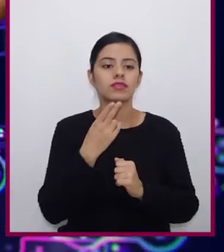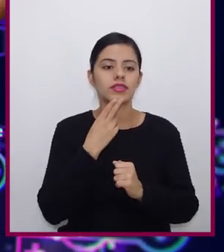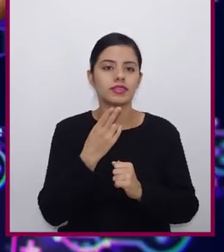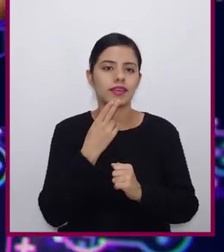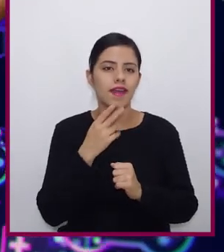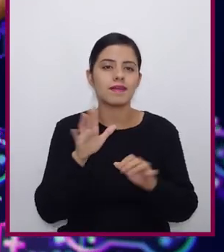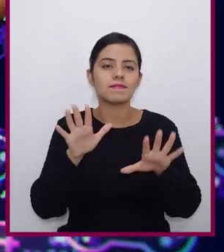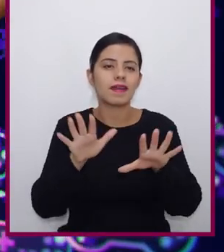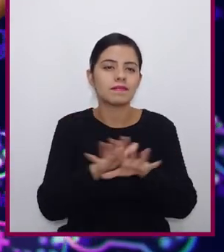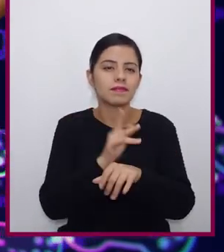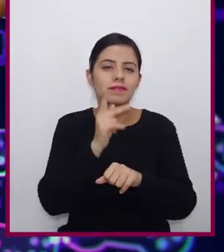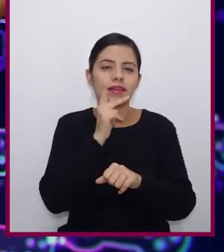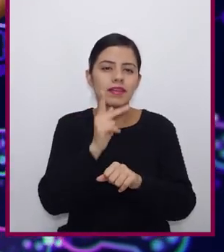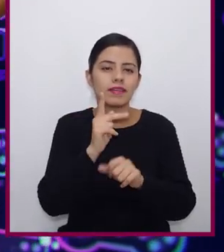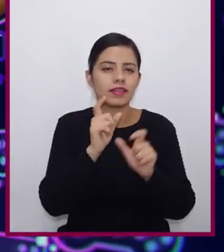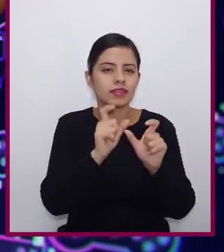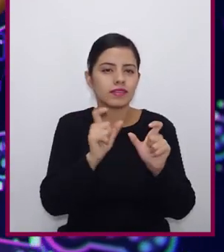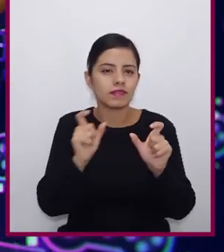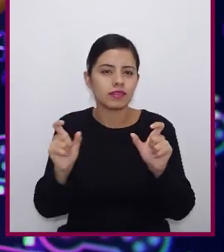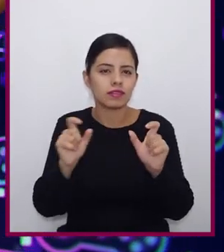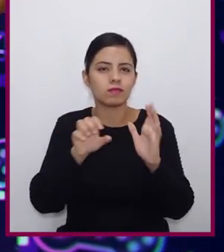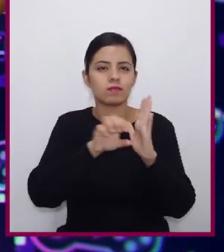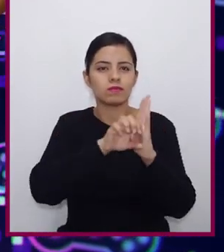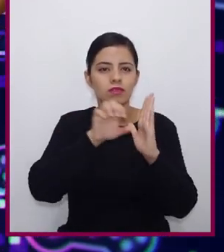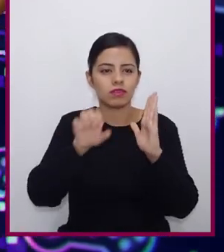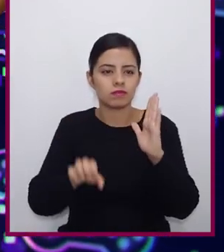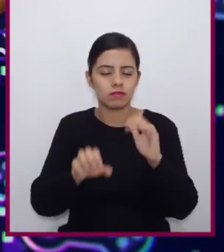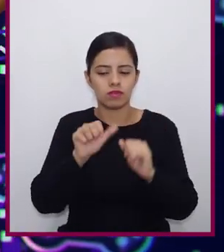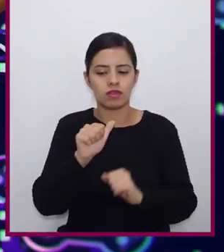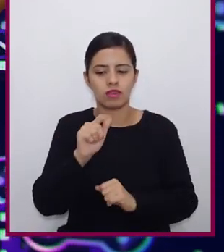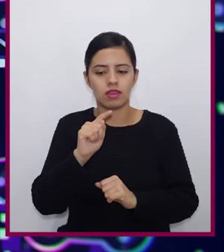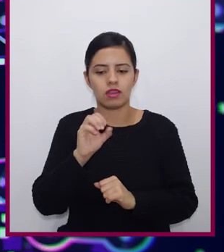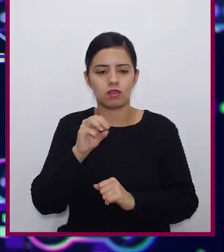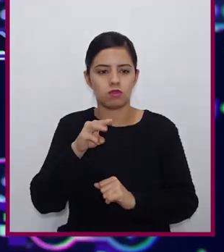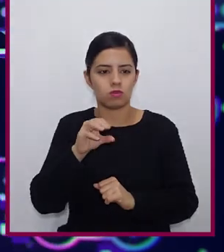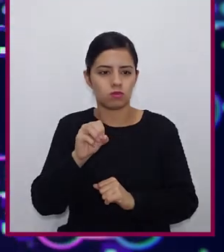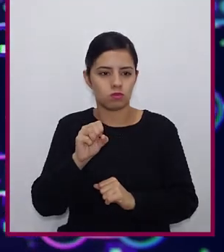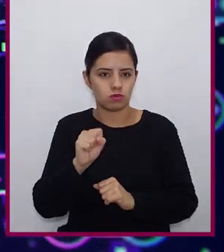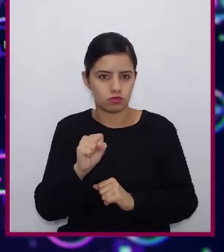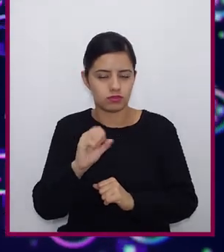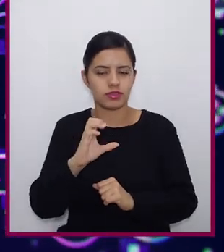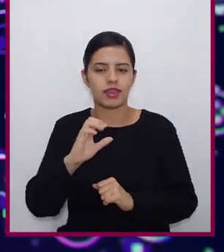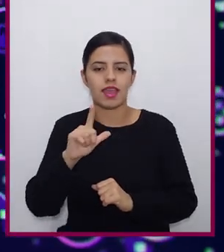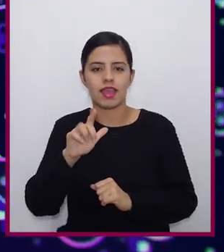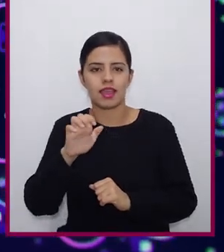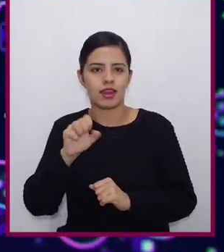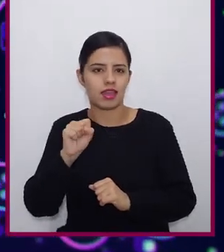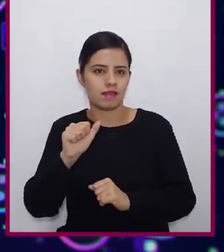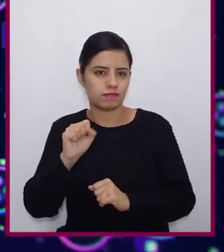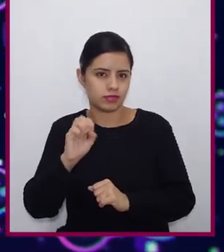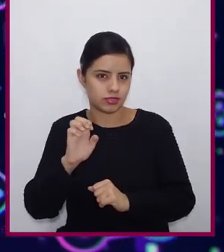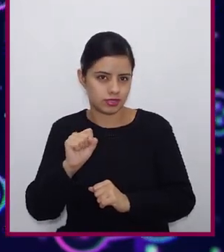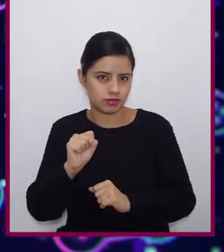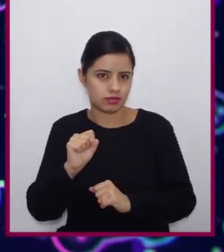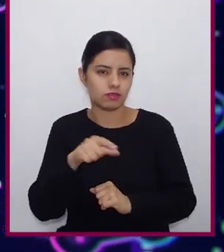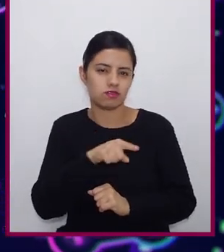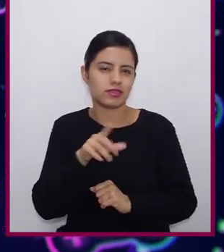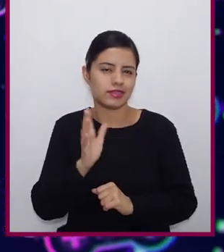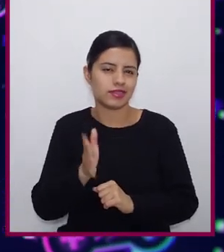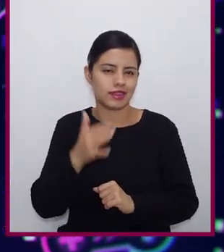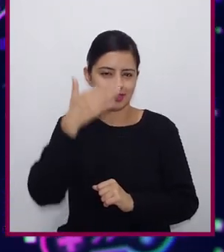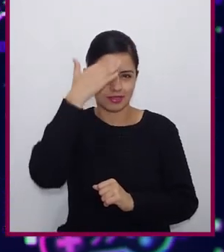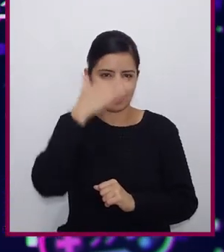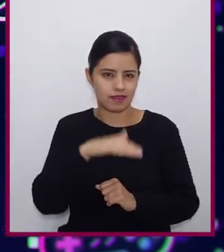términos diferentes como el de átomos en lugar de clases. Como ya deben saber, mis